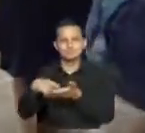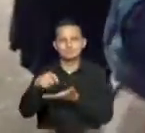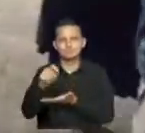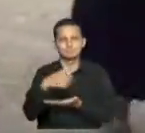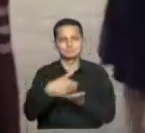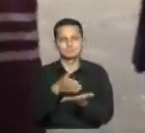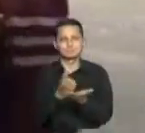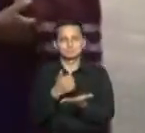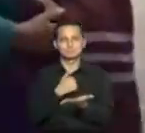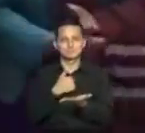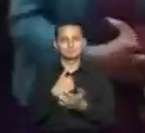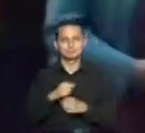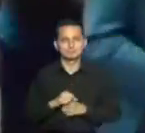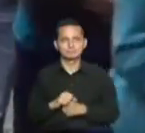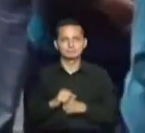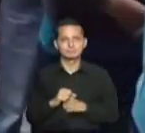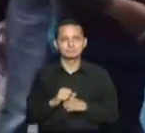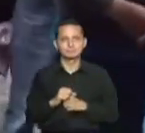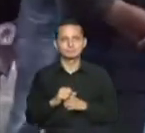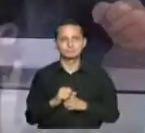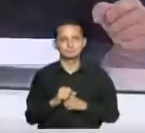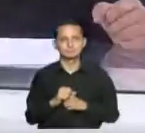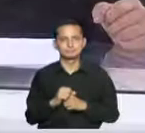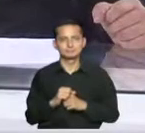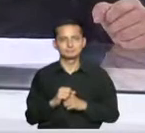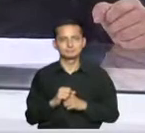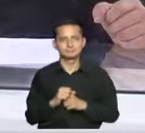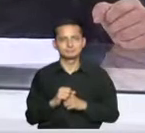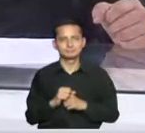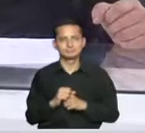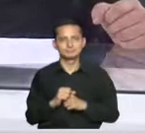Cristina Pavón, Noticiero Ciudadano.